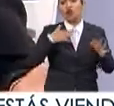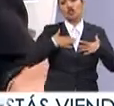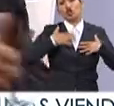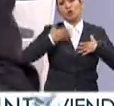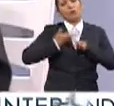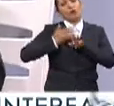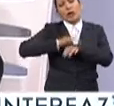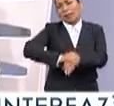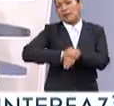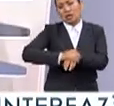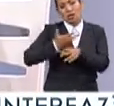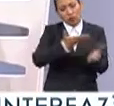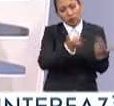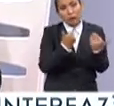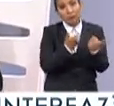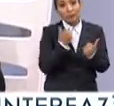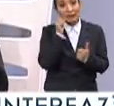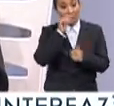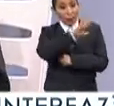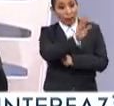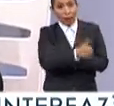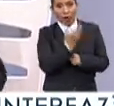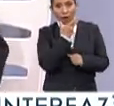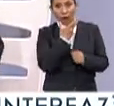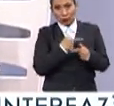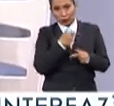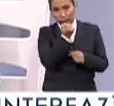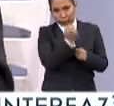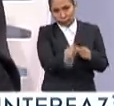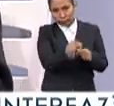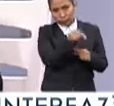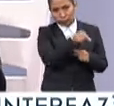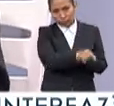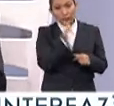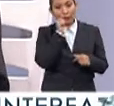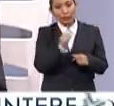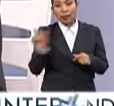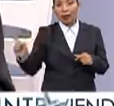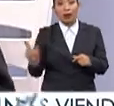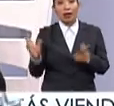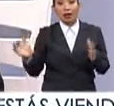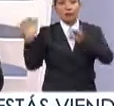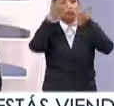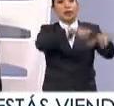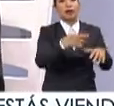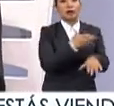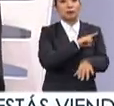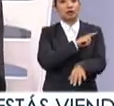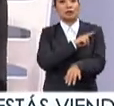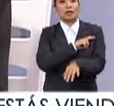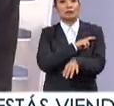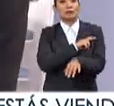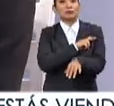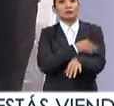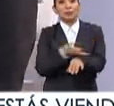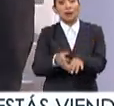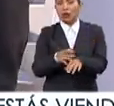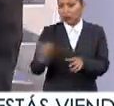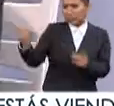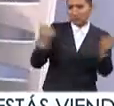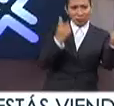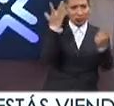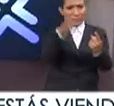yo era muy cercano y siempre que se muere un gran escritor un artista es decir aparecen las viudas y